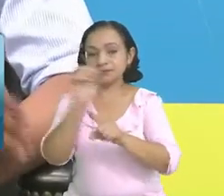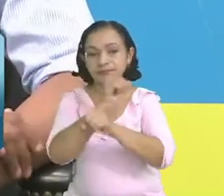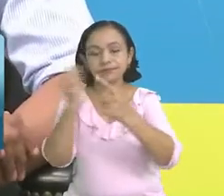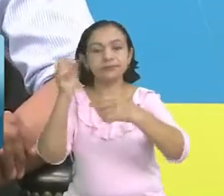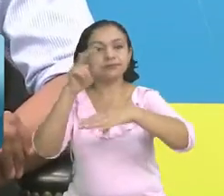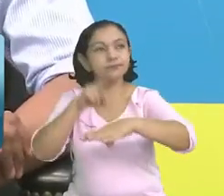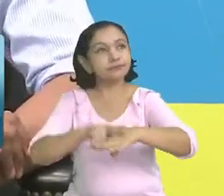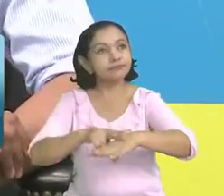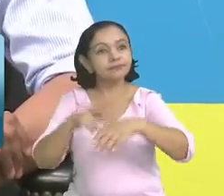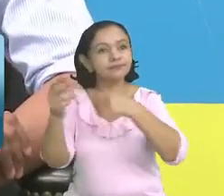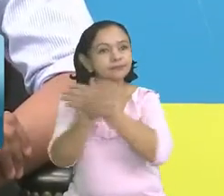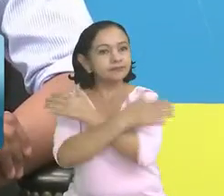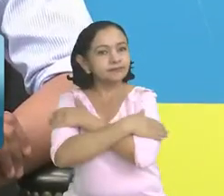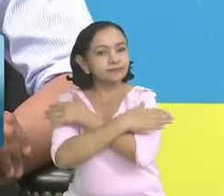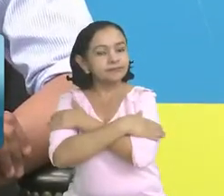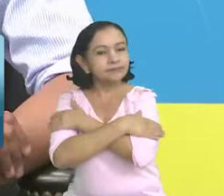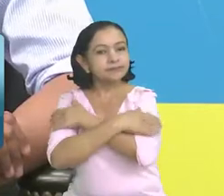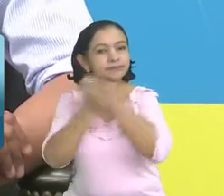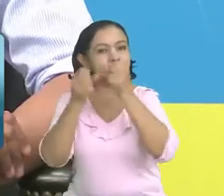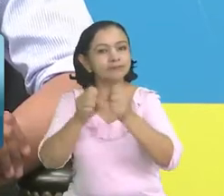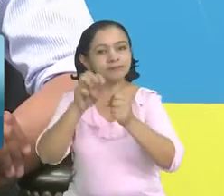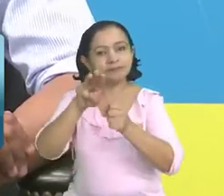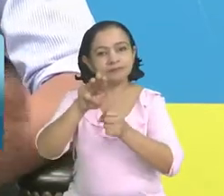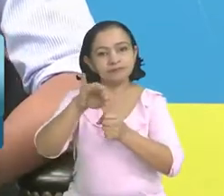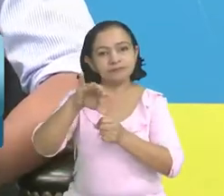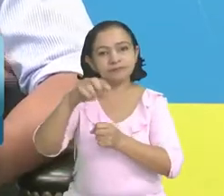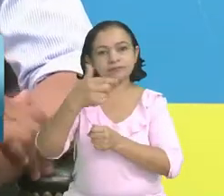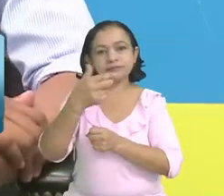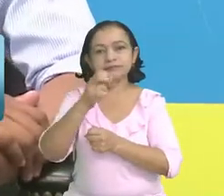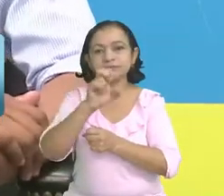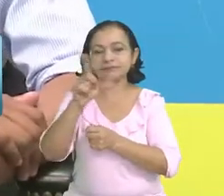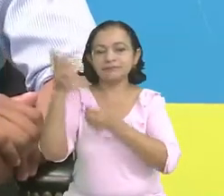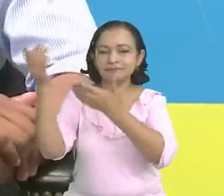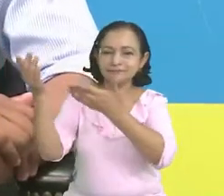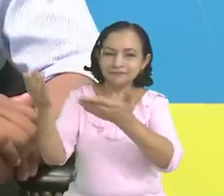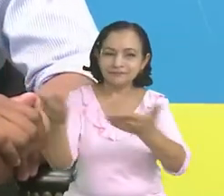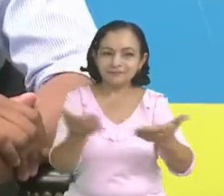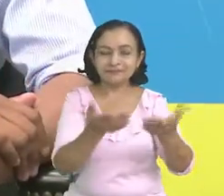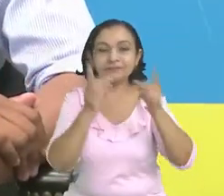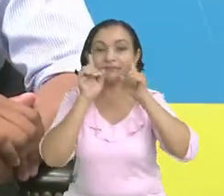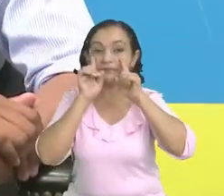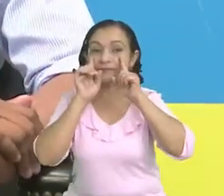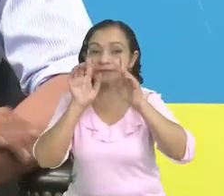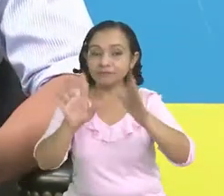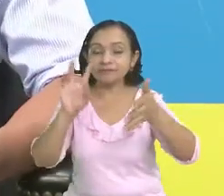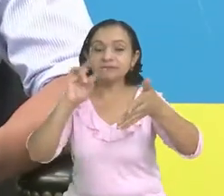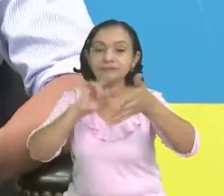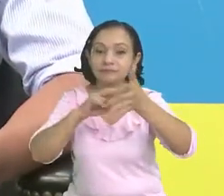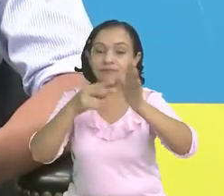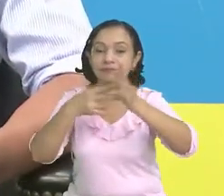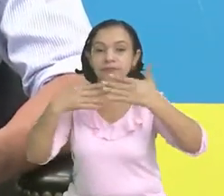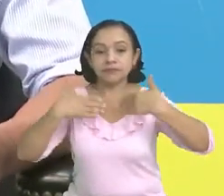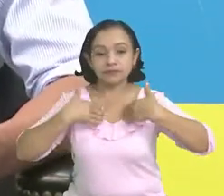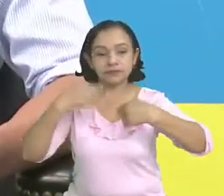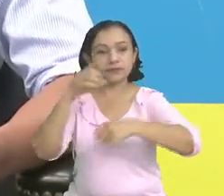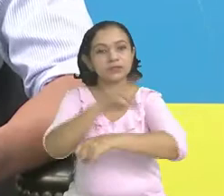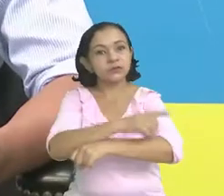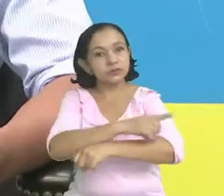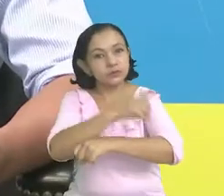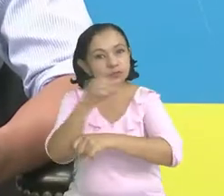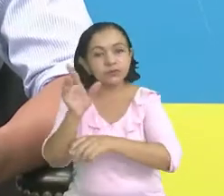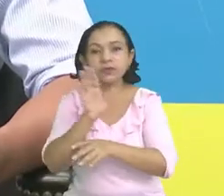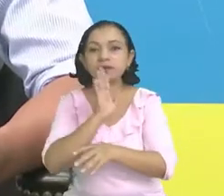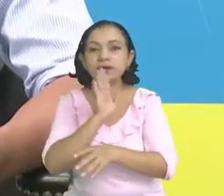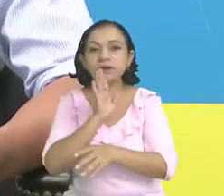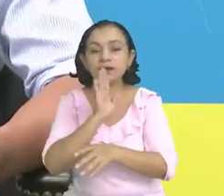Nacional. Les saluda a su amigo de siempre, Miguel Carranza Mena, dándole la bienvenida a Prevenir es Salud. El día de hoy vamos a estar hablando